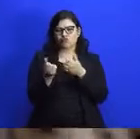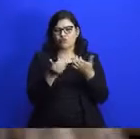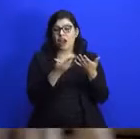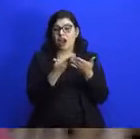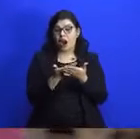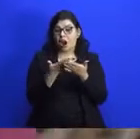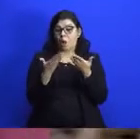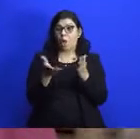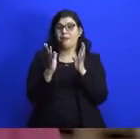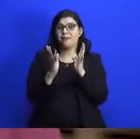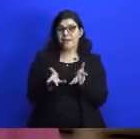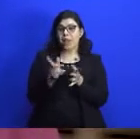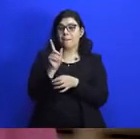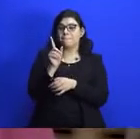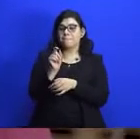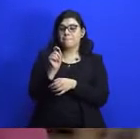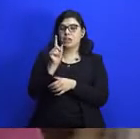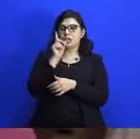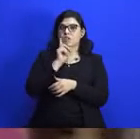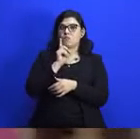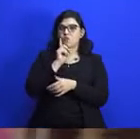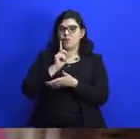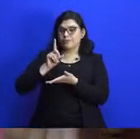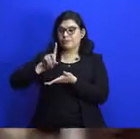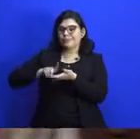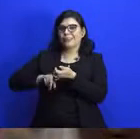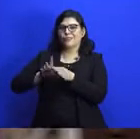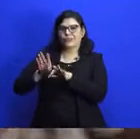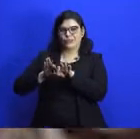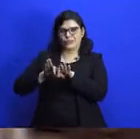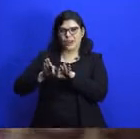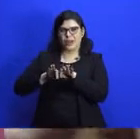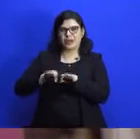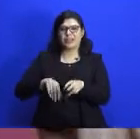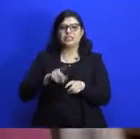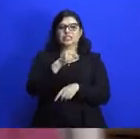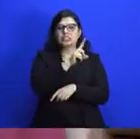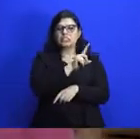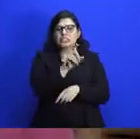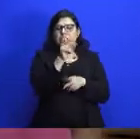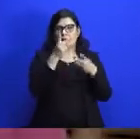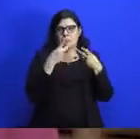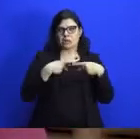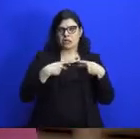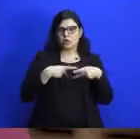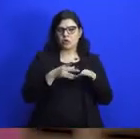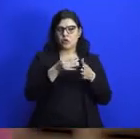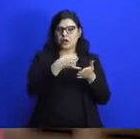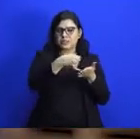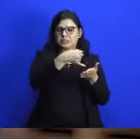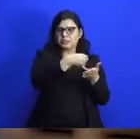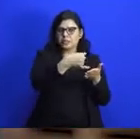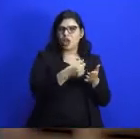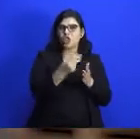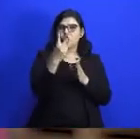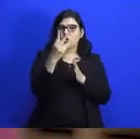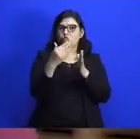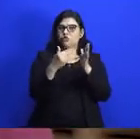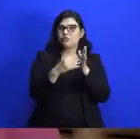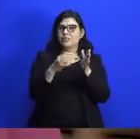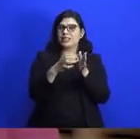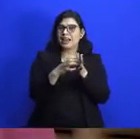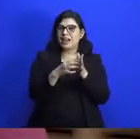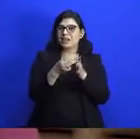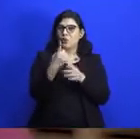mujeres trabajando en la planta de empaque y alrededor de 100 agricultores. Y estamos mandando 2.000 cajas a la